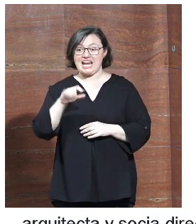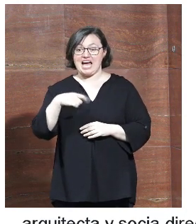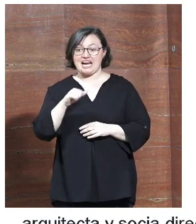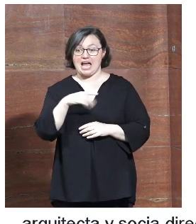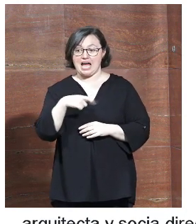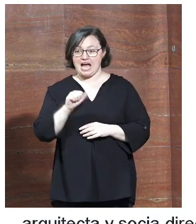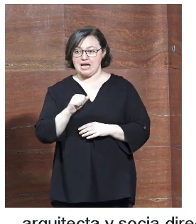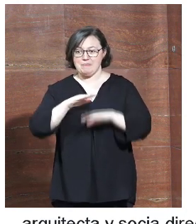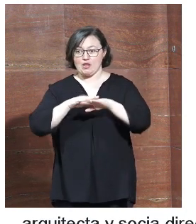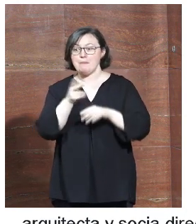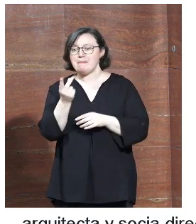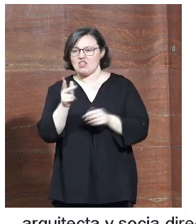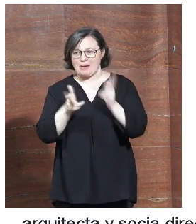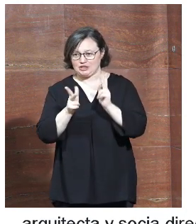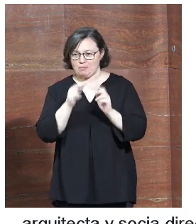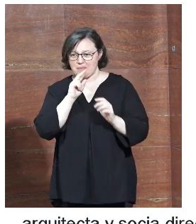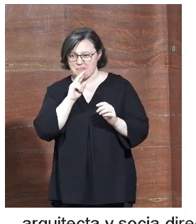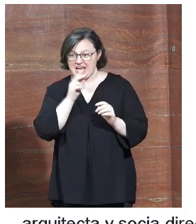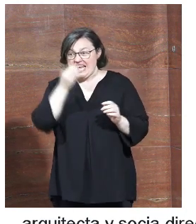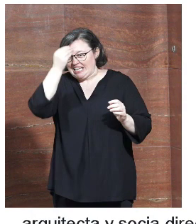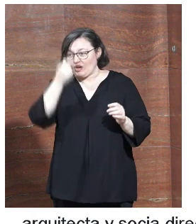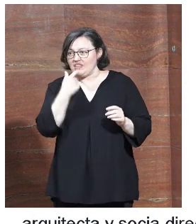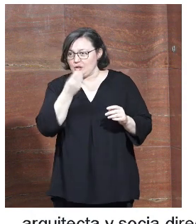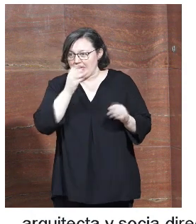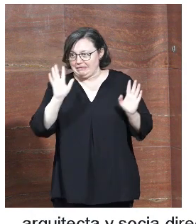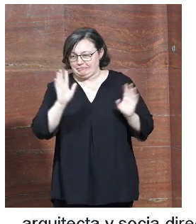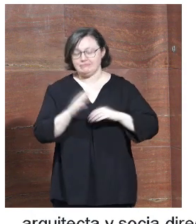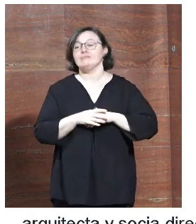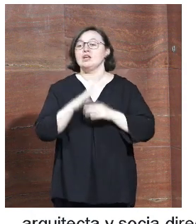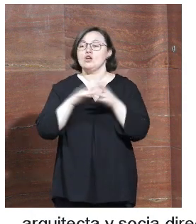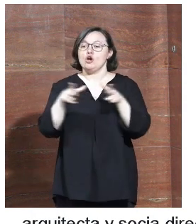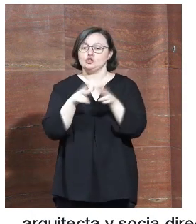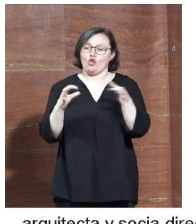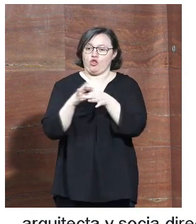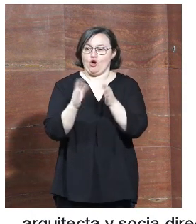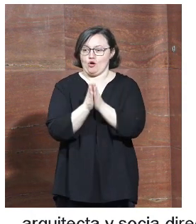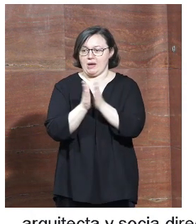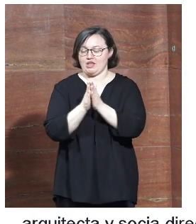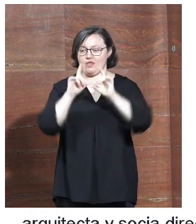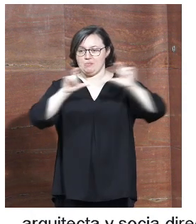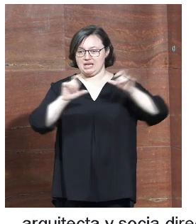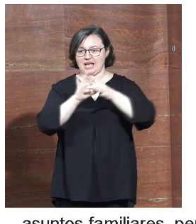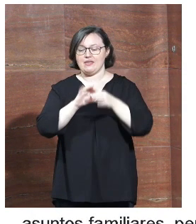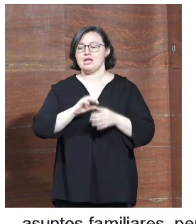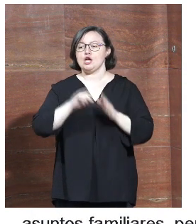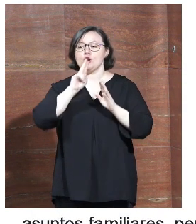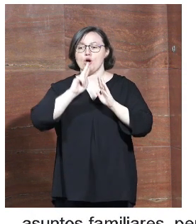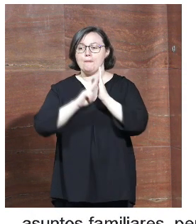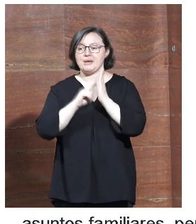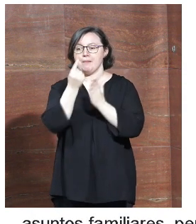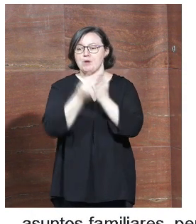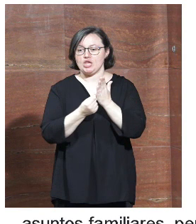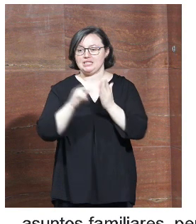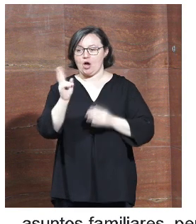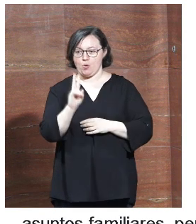Galarraga, perdón, creo que lo he dicho bien, ¿no?, que es su socio también de Proyecta Urbes, y que